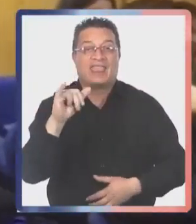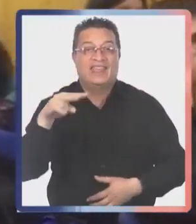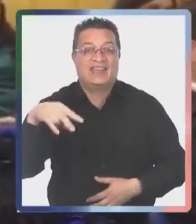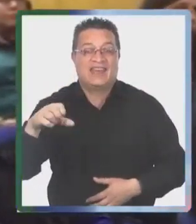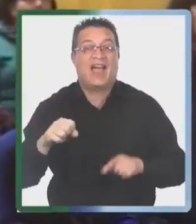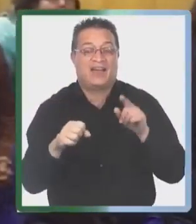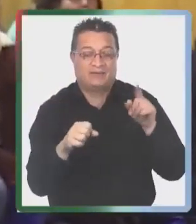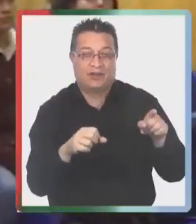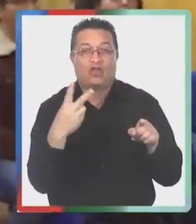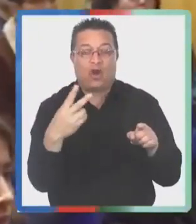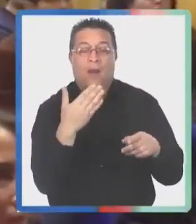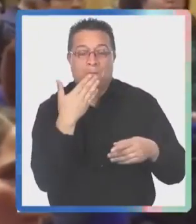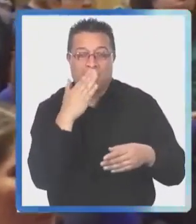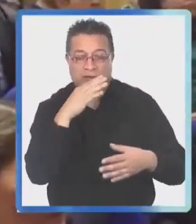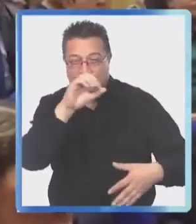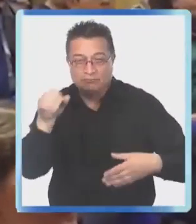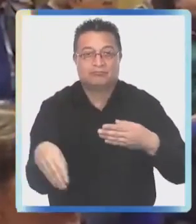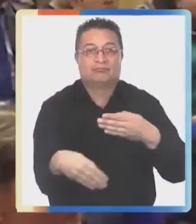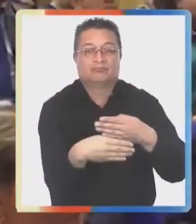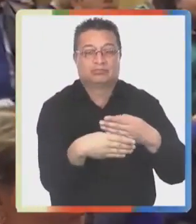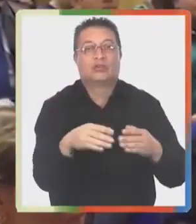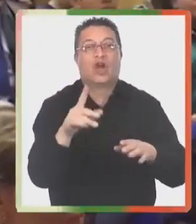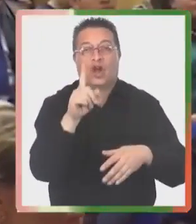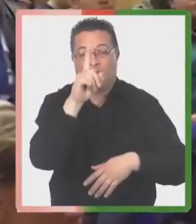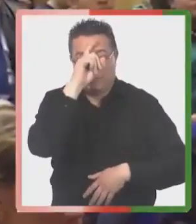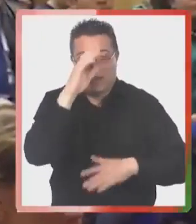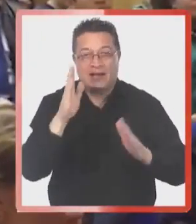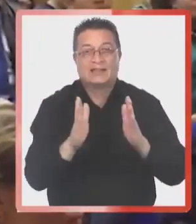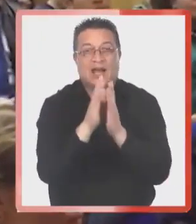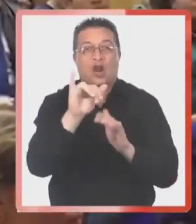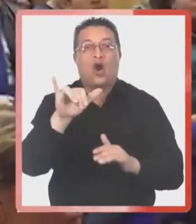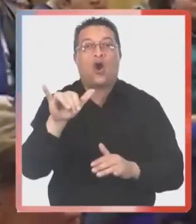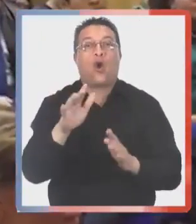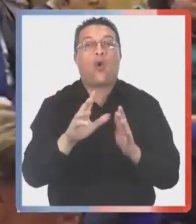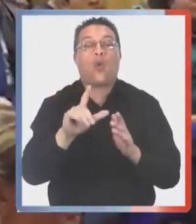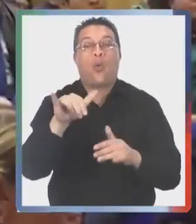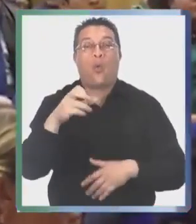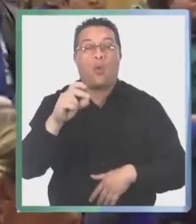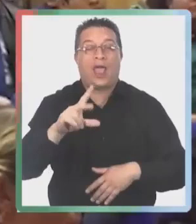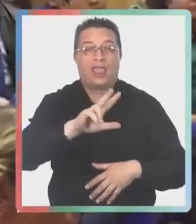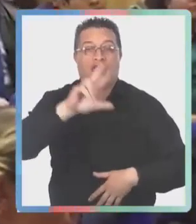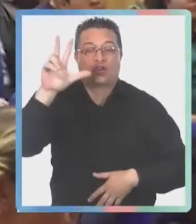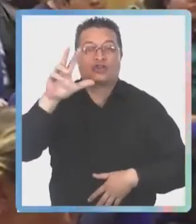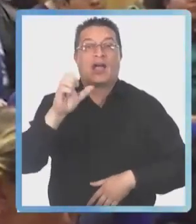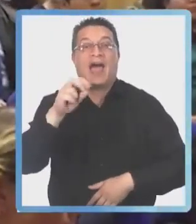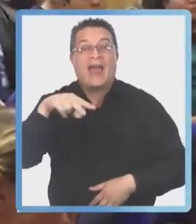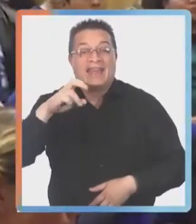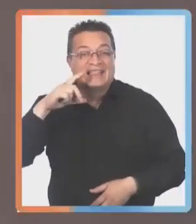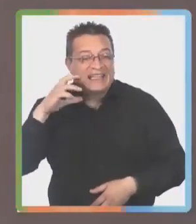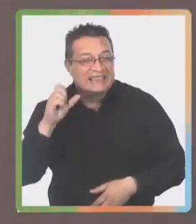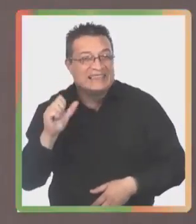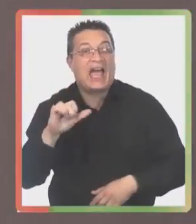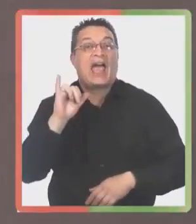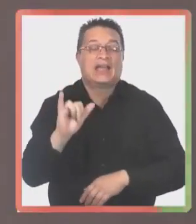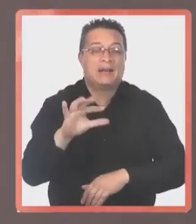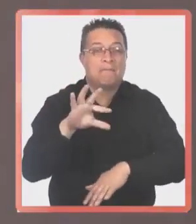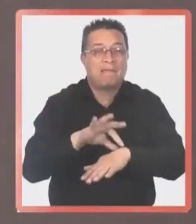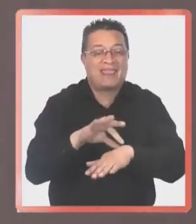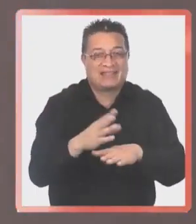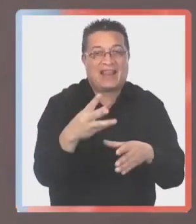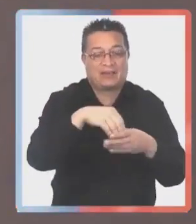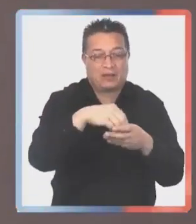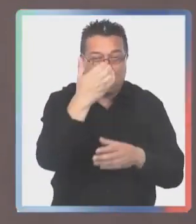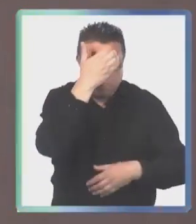Andina se suman a otros 2 especialistas que se incorporaron al Hospital San Juan de Dios en las áreas de anestesia y medicina